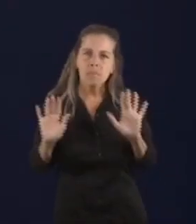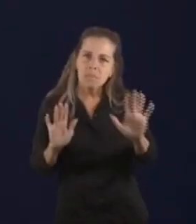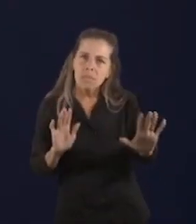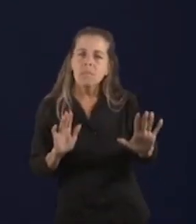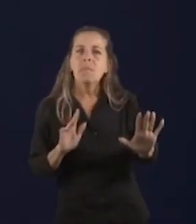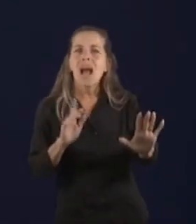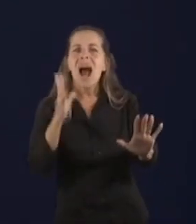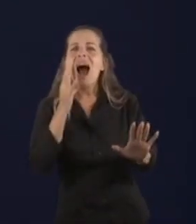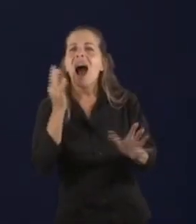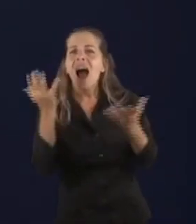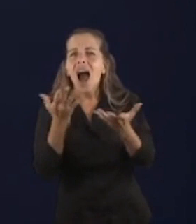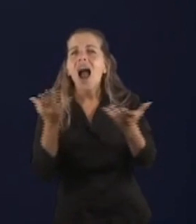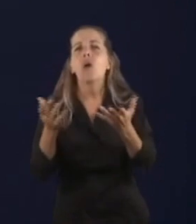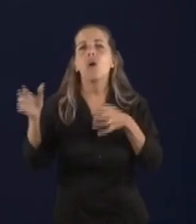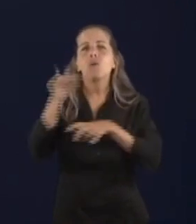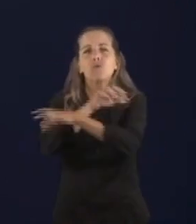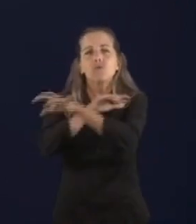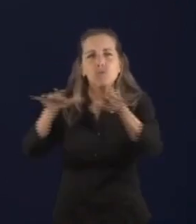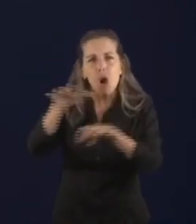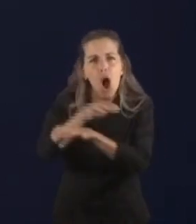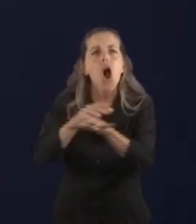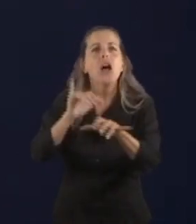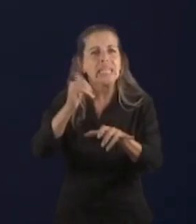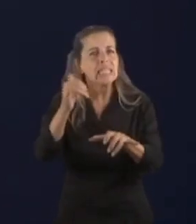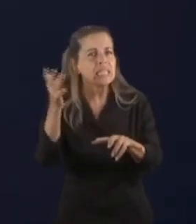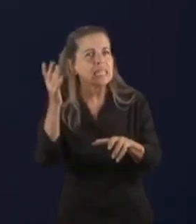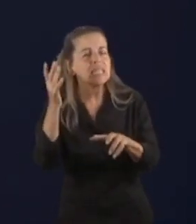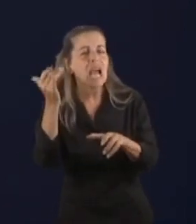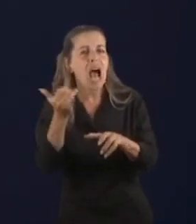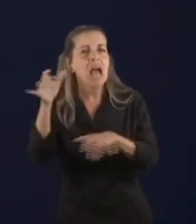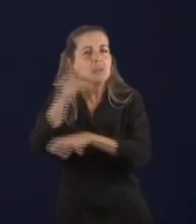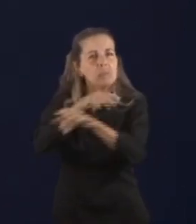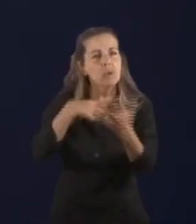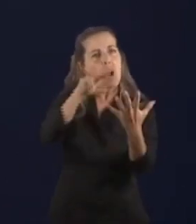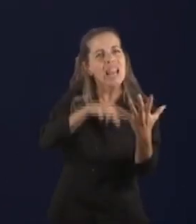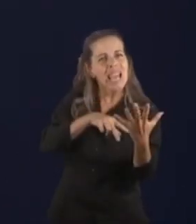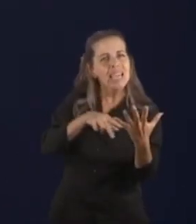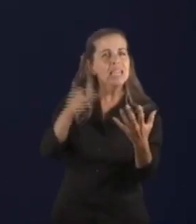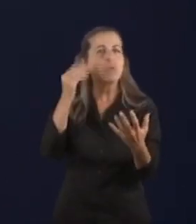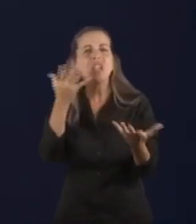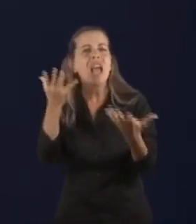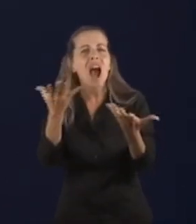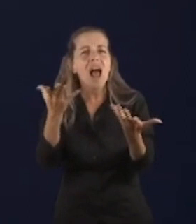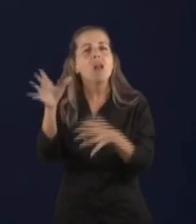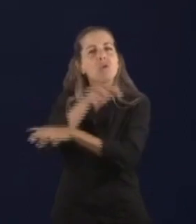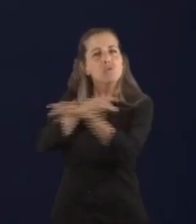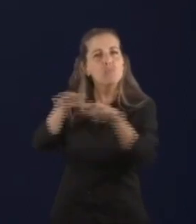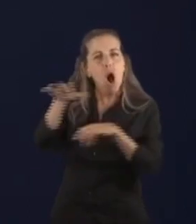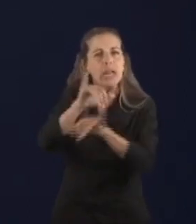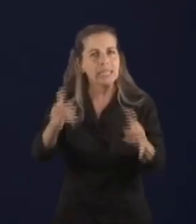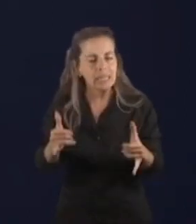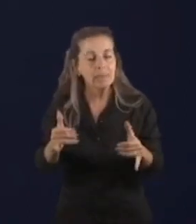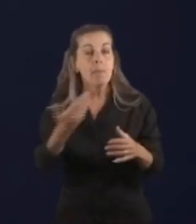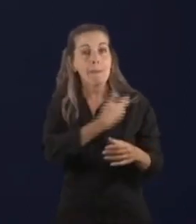sí algo algún trascendido eh Por supuesto que que leí o escuché claramente el